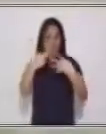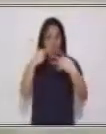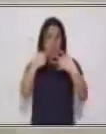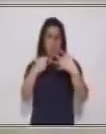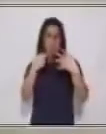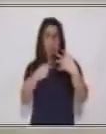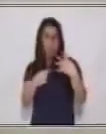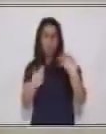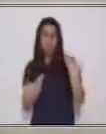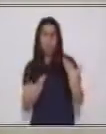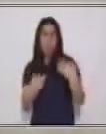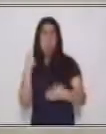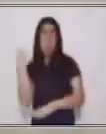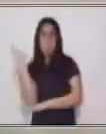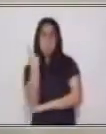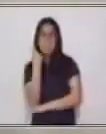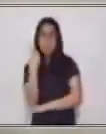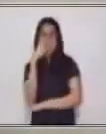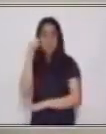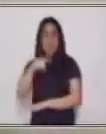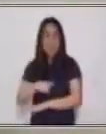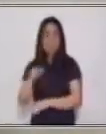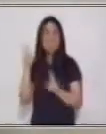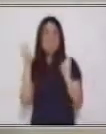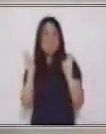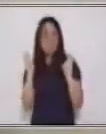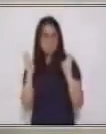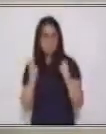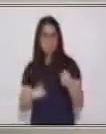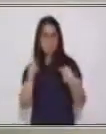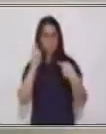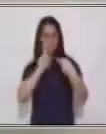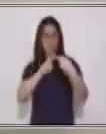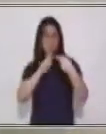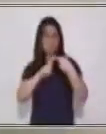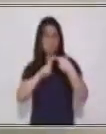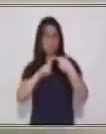de geometría analítica: circunferencia,